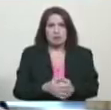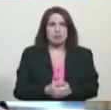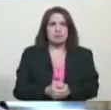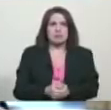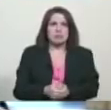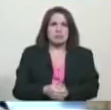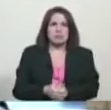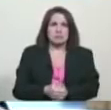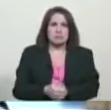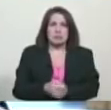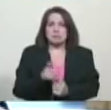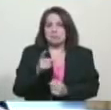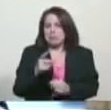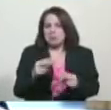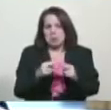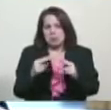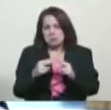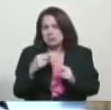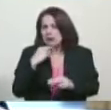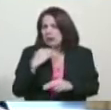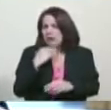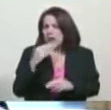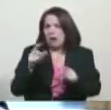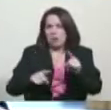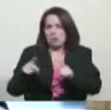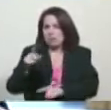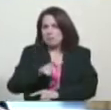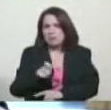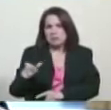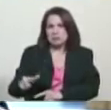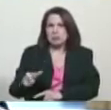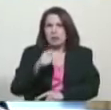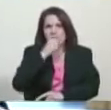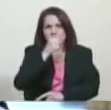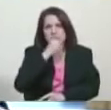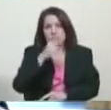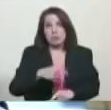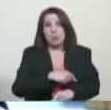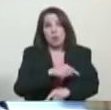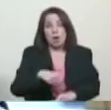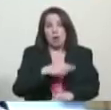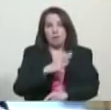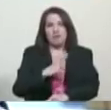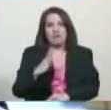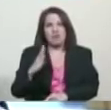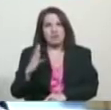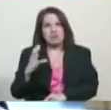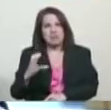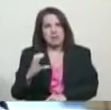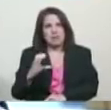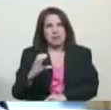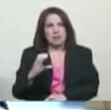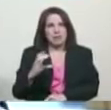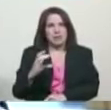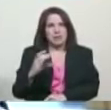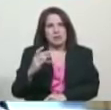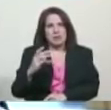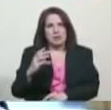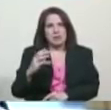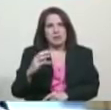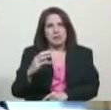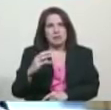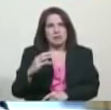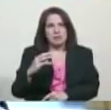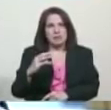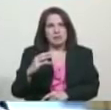Ustedes deben conocer algunas de ellas. Le di una entrevista de más de una hora a la BBC de Londres, BBC, que es